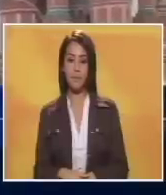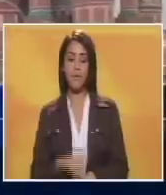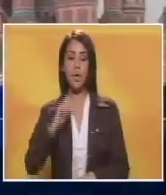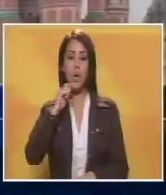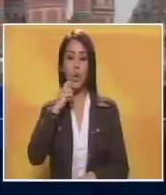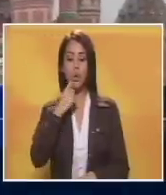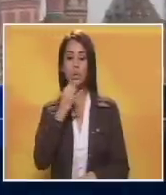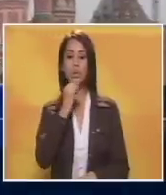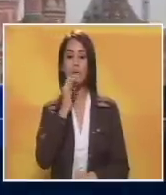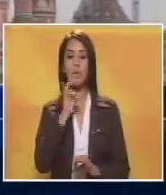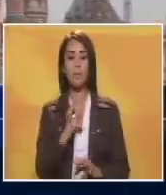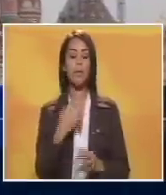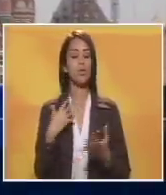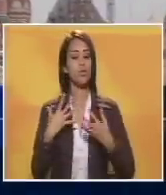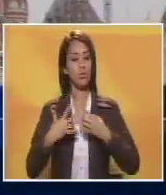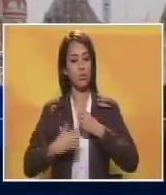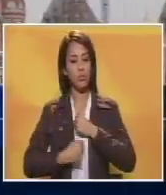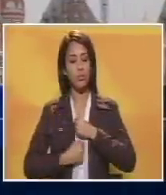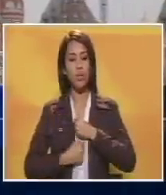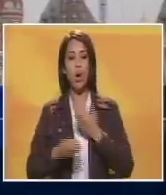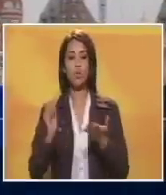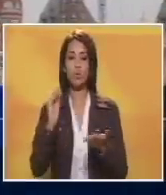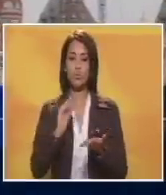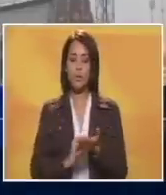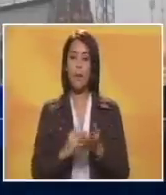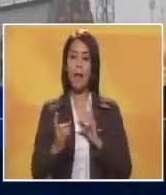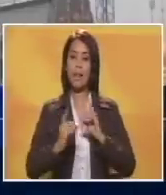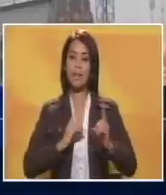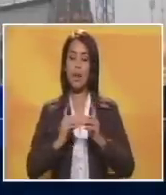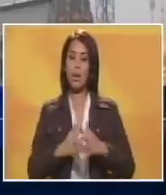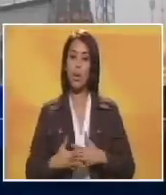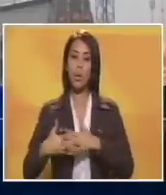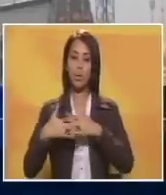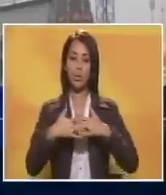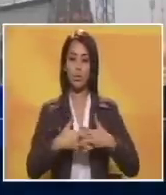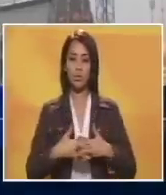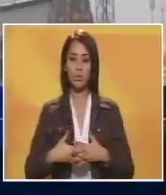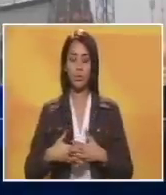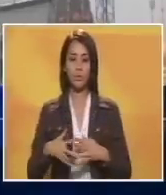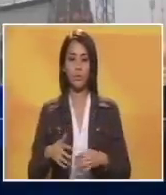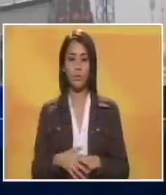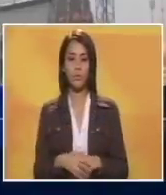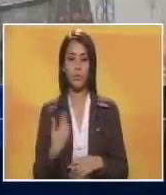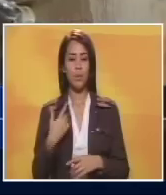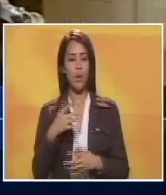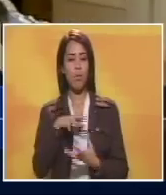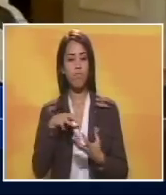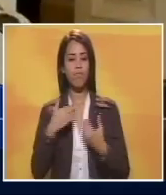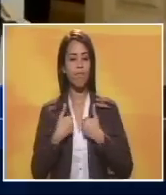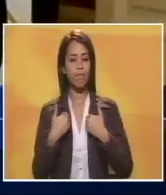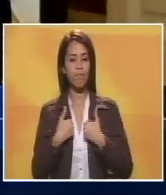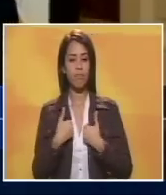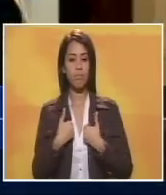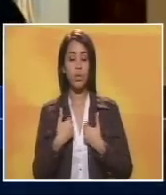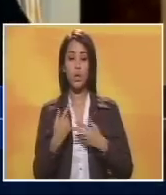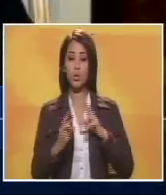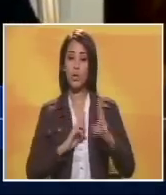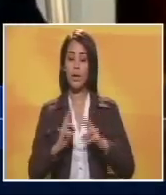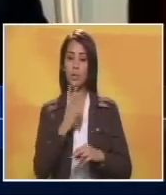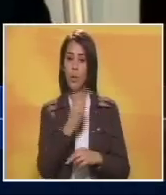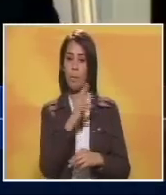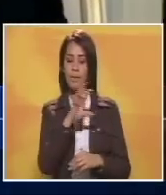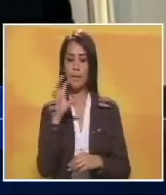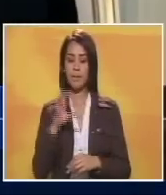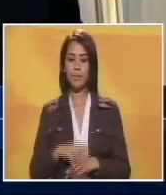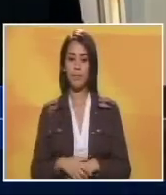Rusia expresó su confianza en recuperar el diálogo con Estados Unidos, pese al daño que ha sufrido recientemente sus relaciones